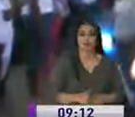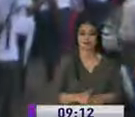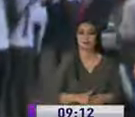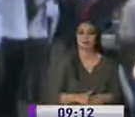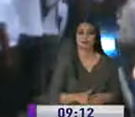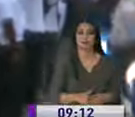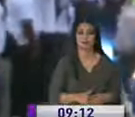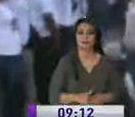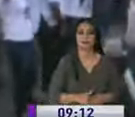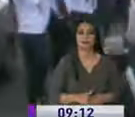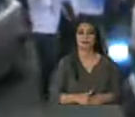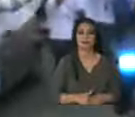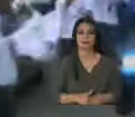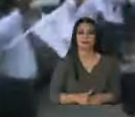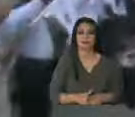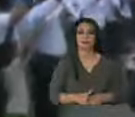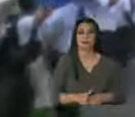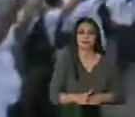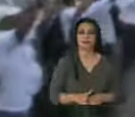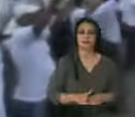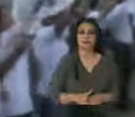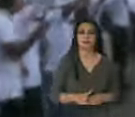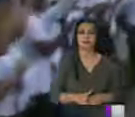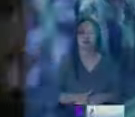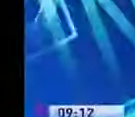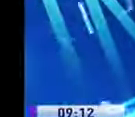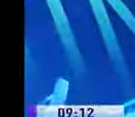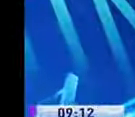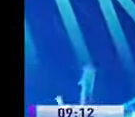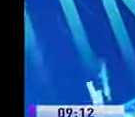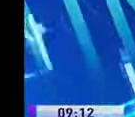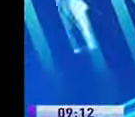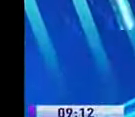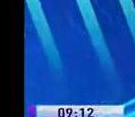desde Manta, provincia de Manabí, informó Wendy Delgado.